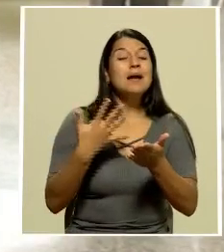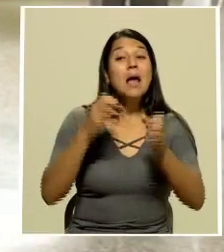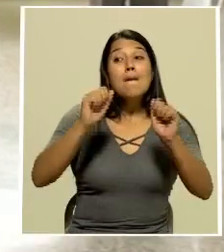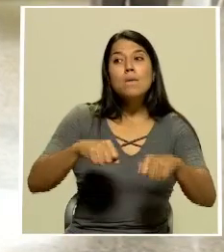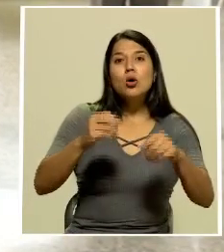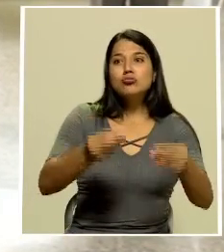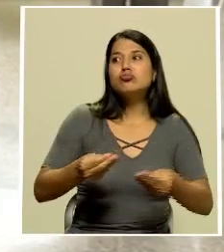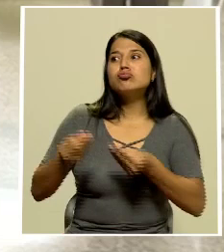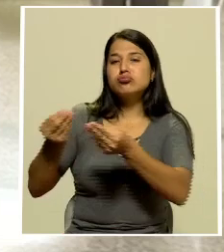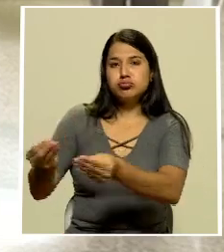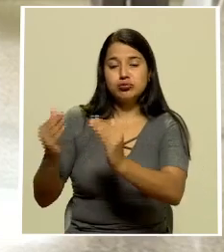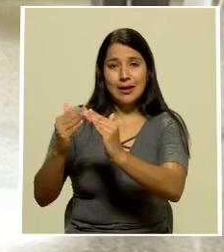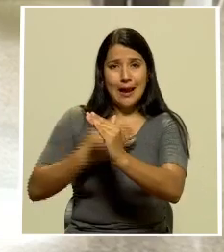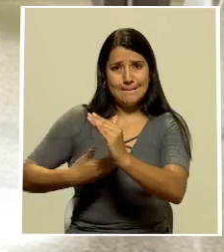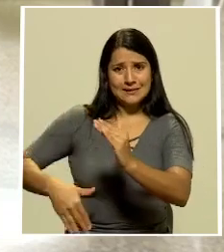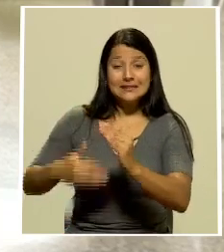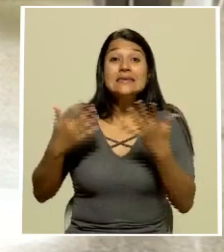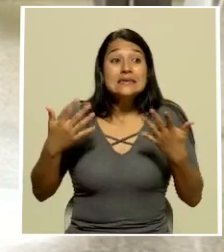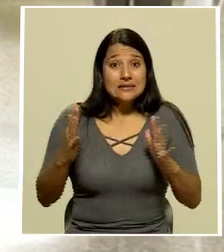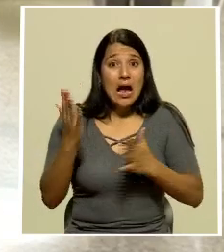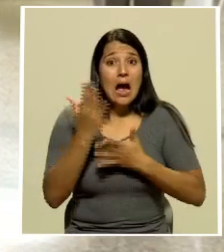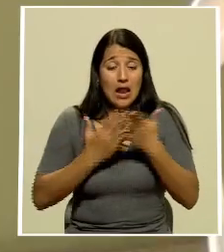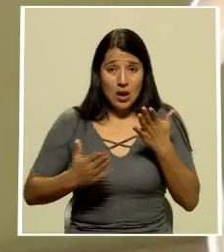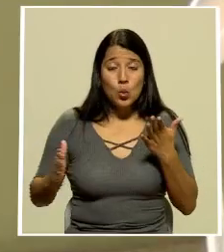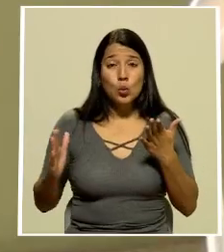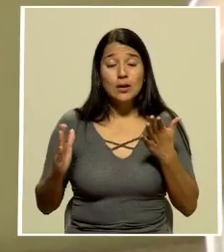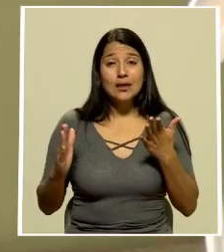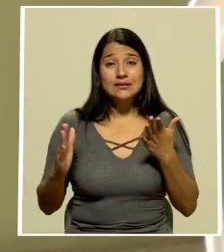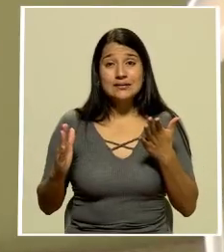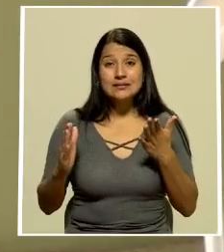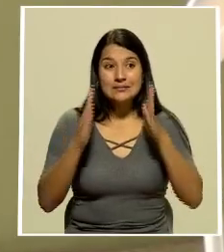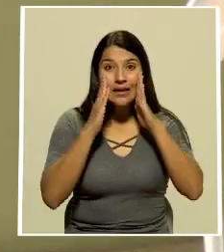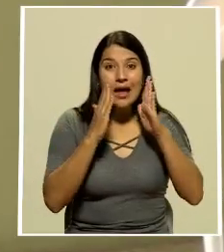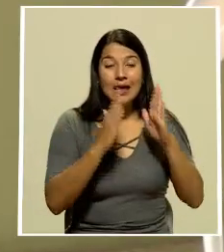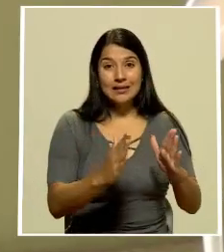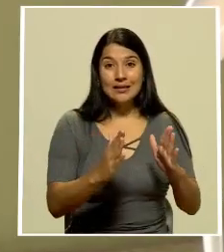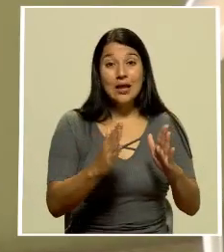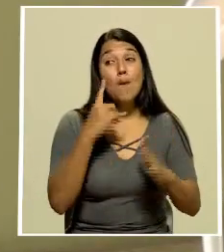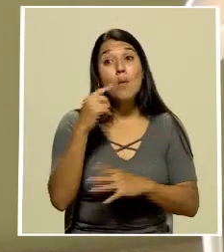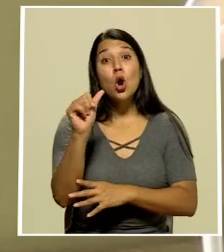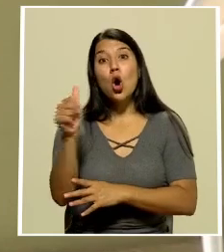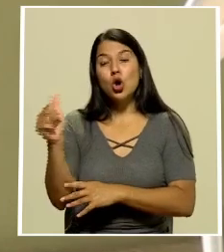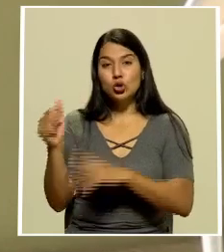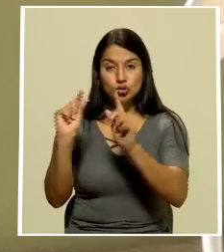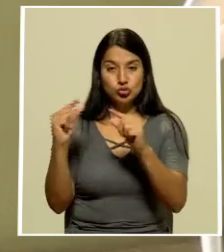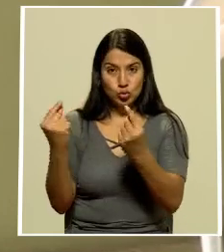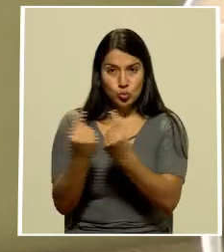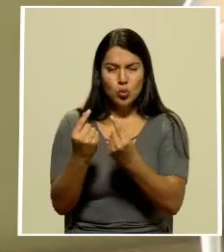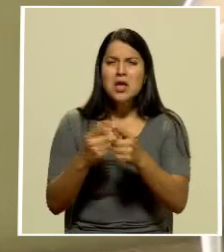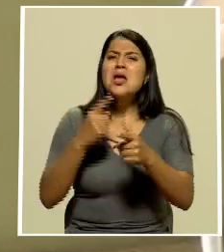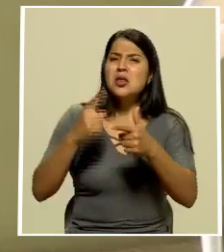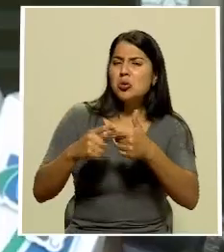ver ya han sido trabajadas y han sido atendidas también de otras partes, ¿verdad? De otros grupos. Entonces